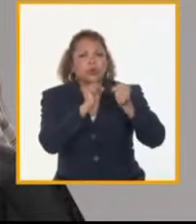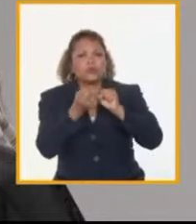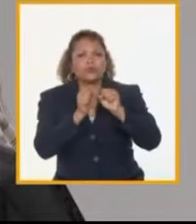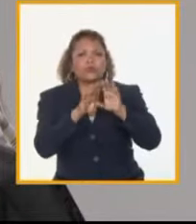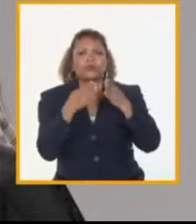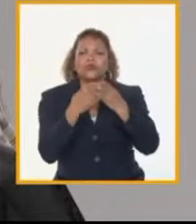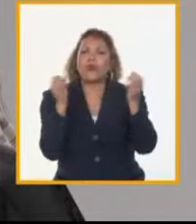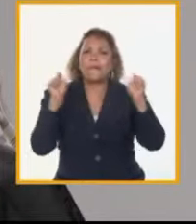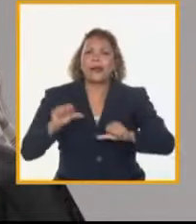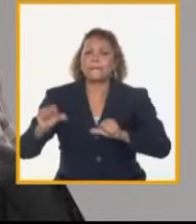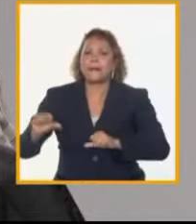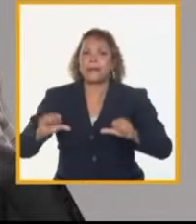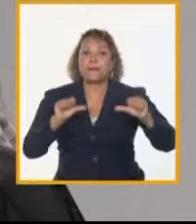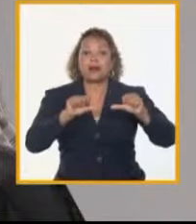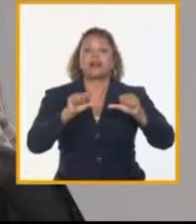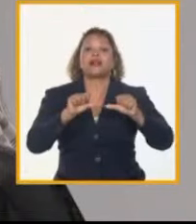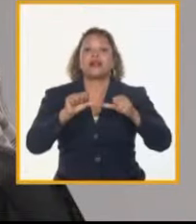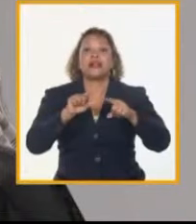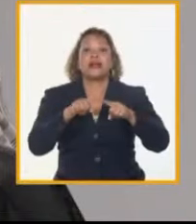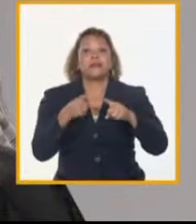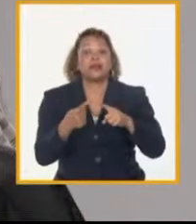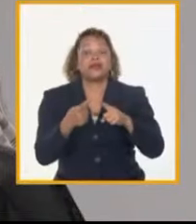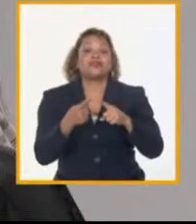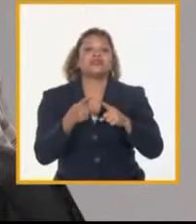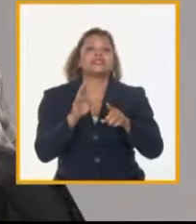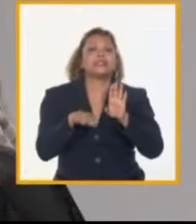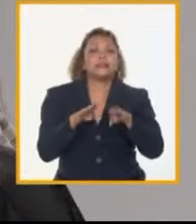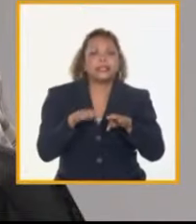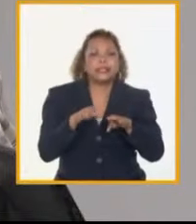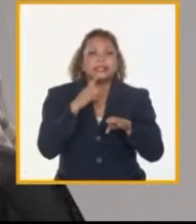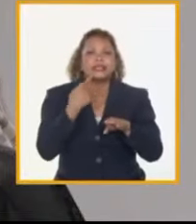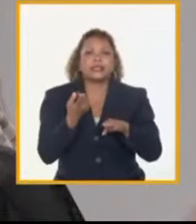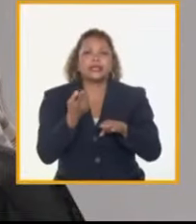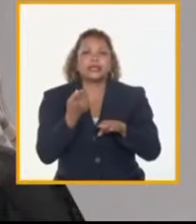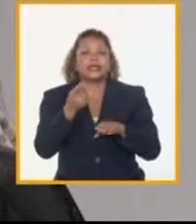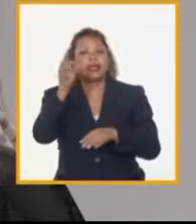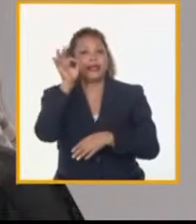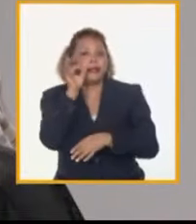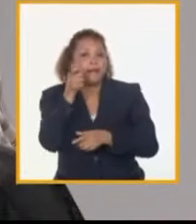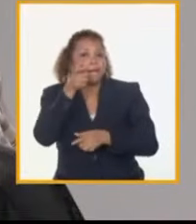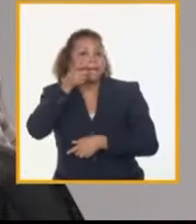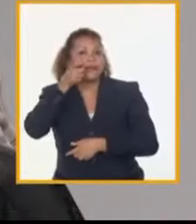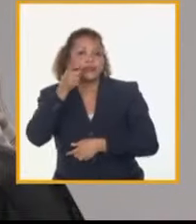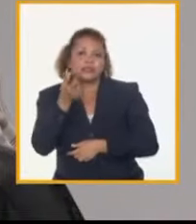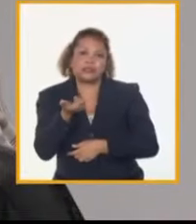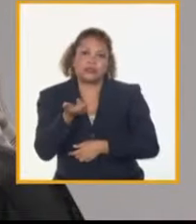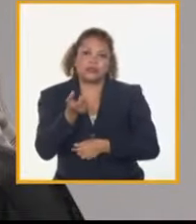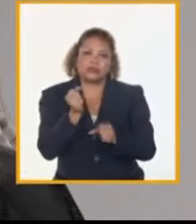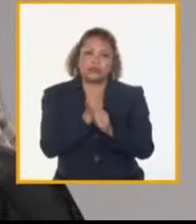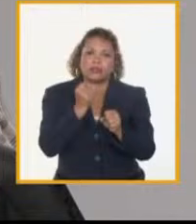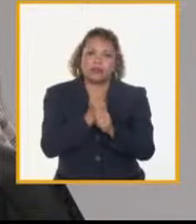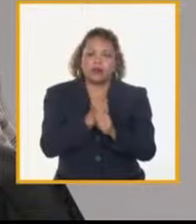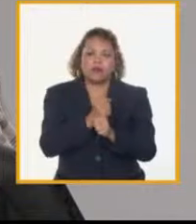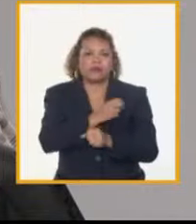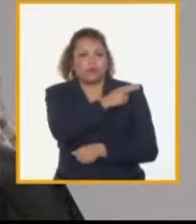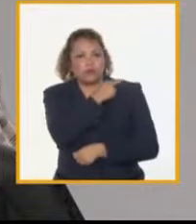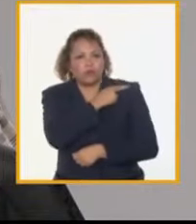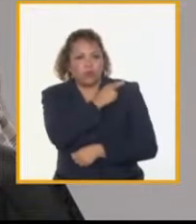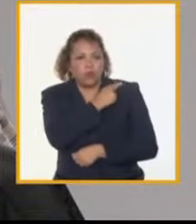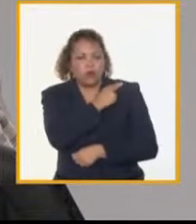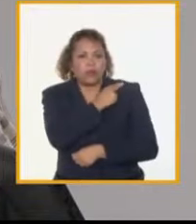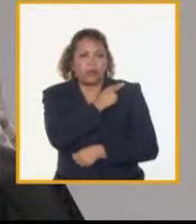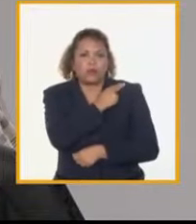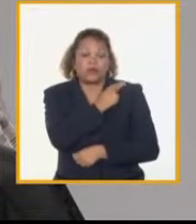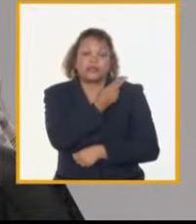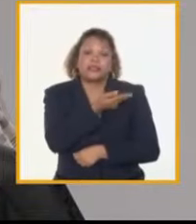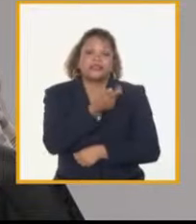normal. Pero esto transcurre fuera, independientemente del alcance de la inspección y independientemente del alcance de los cuadros y funcionarios. Por lo tanto,